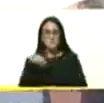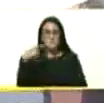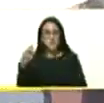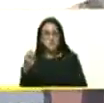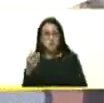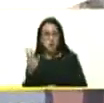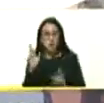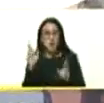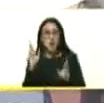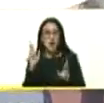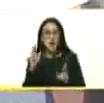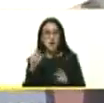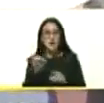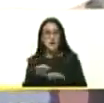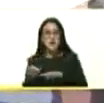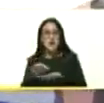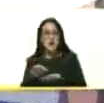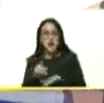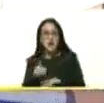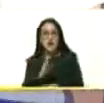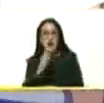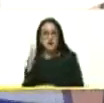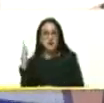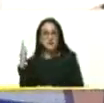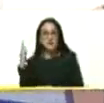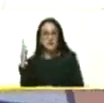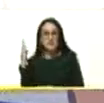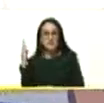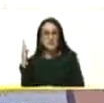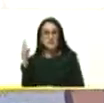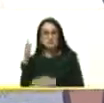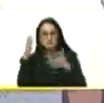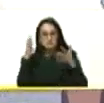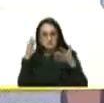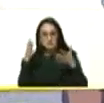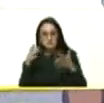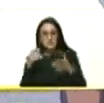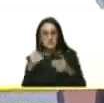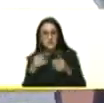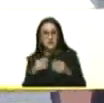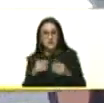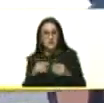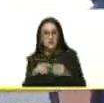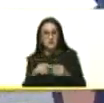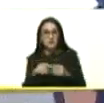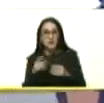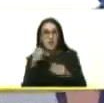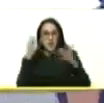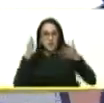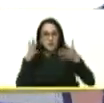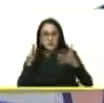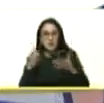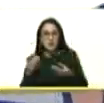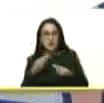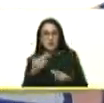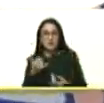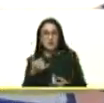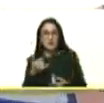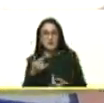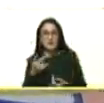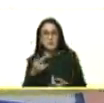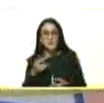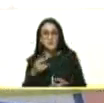vamos a estar colocándolo en las islas del Caribe. Y bueno, orientado por supuesto a través de las orientaciones dadas, en este caso